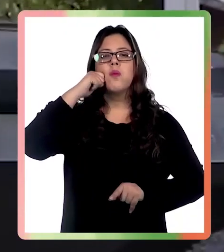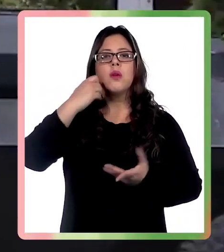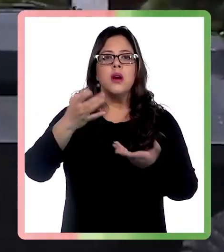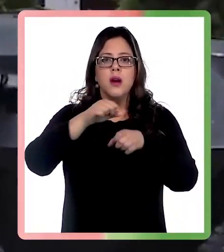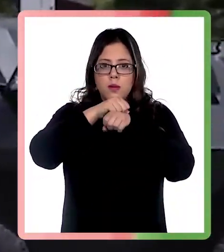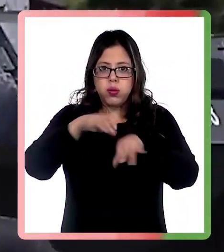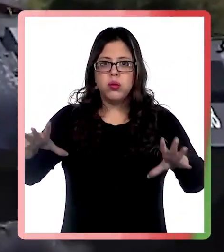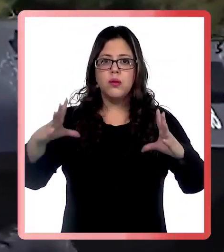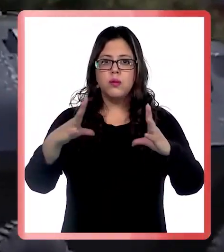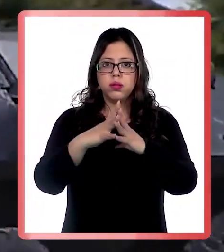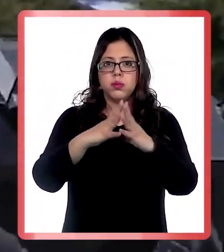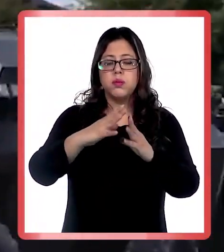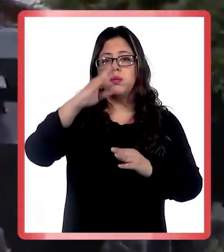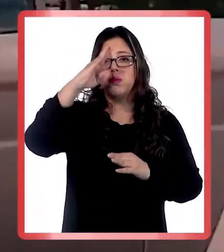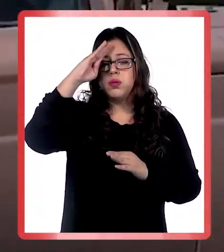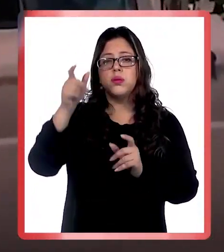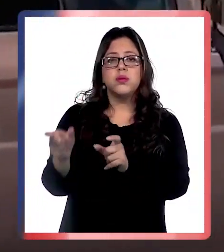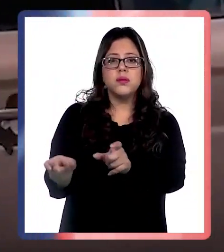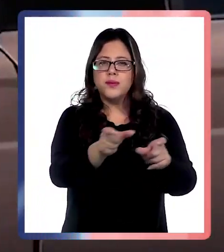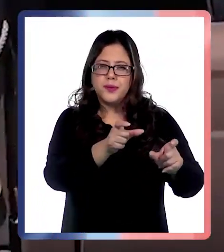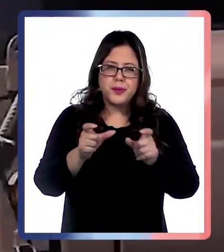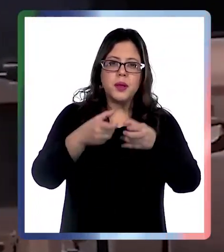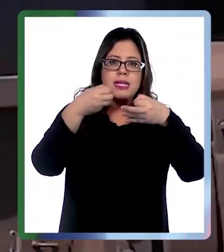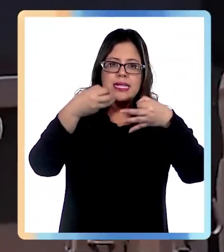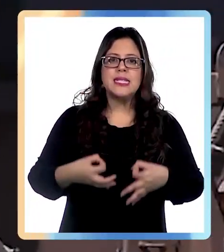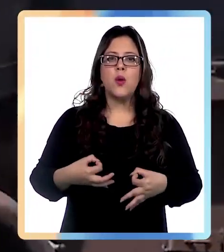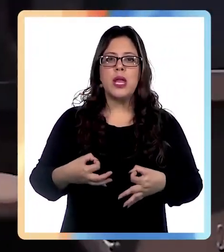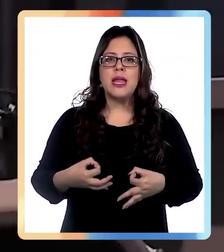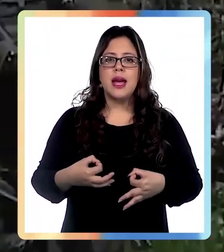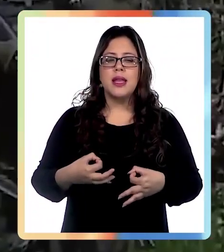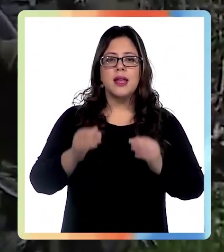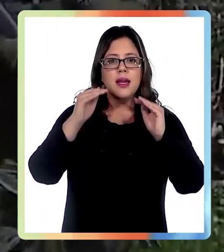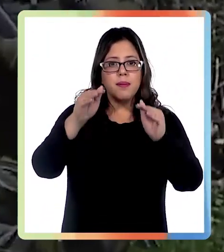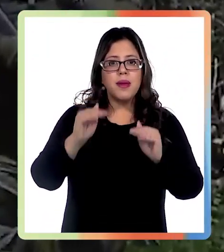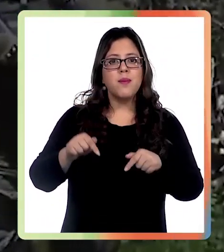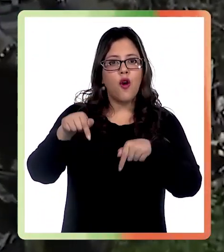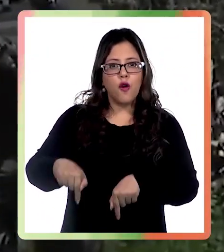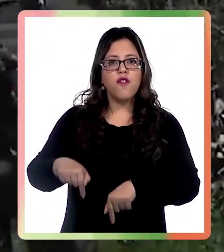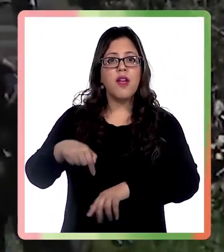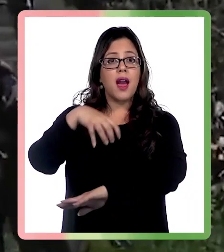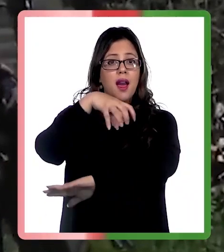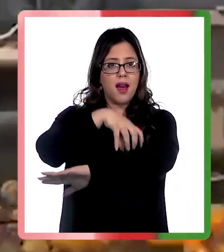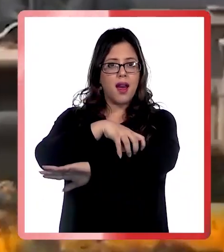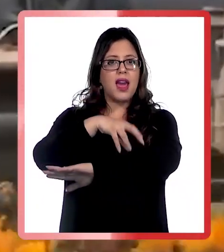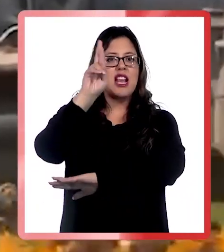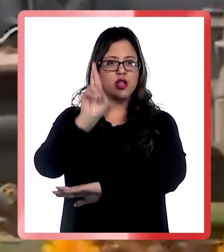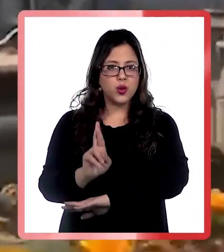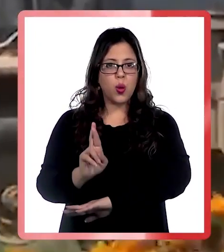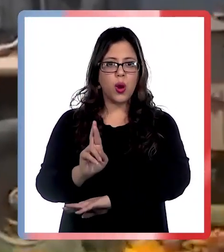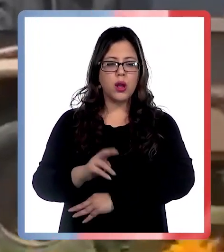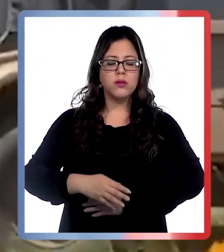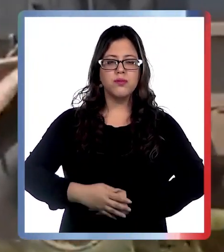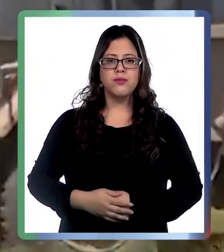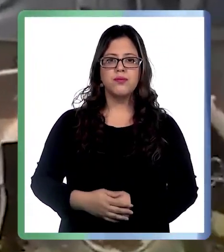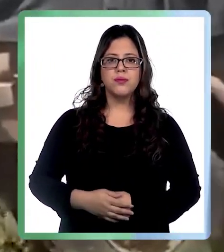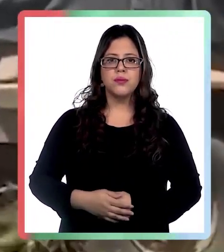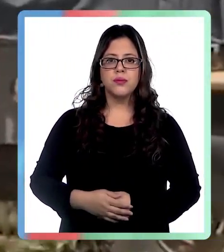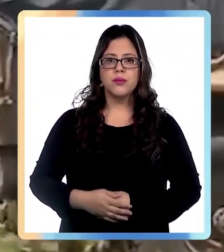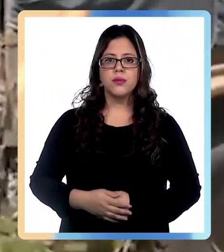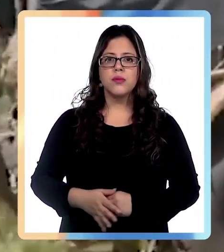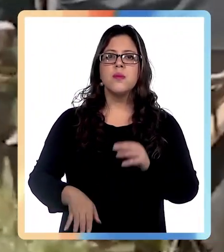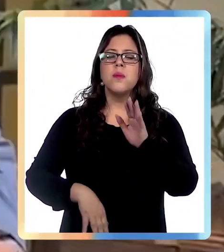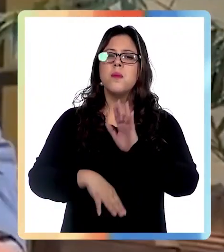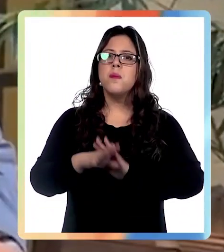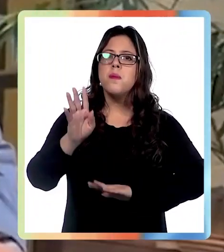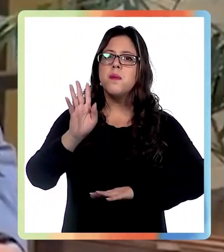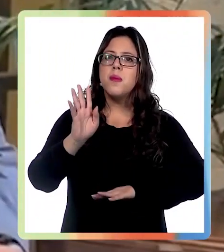implicaría desplegar a las fuerzas armadas en patrullajes de control de seguridad como ocurre hoy en la llamada Macro zona Sur no es